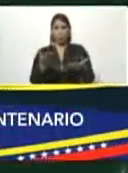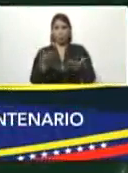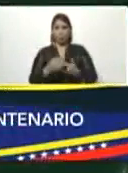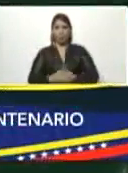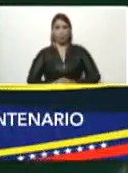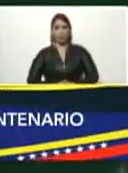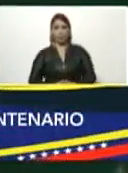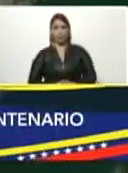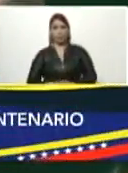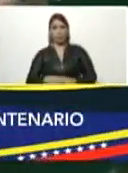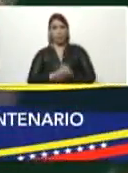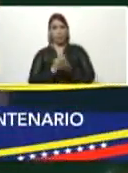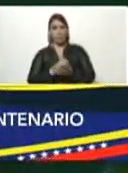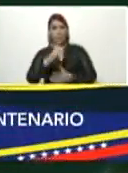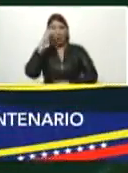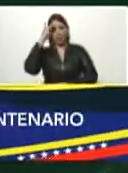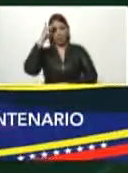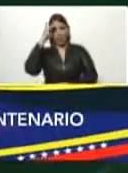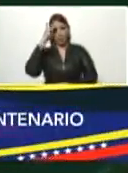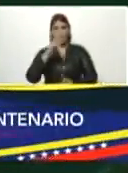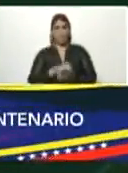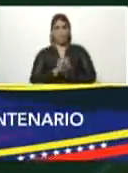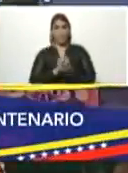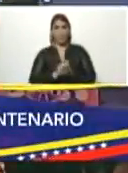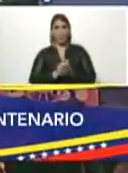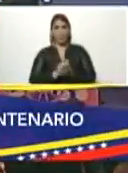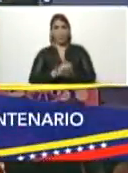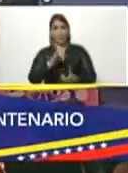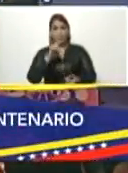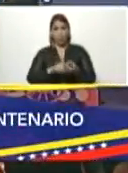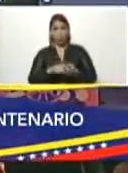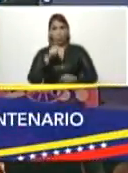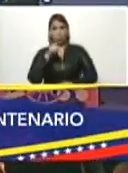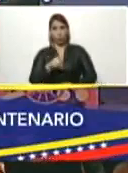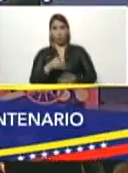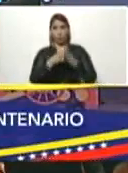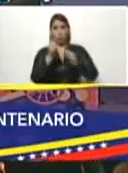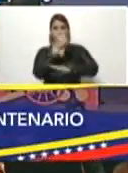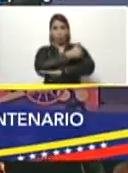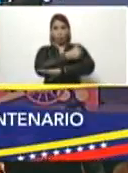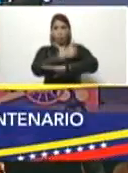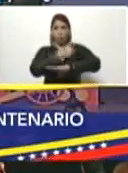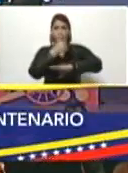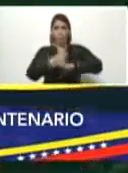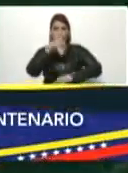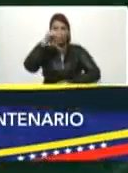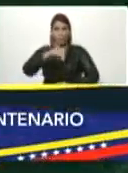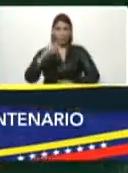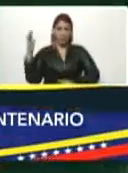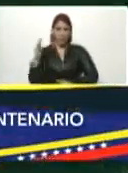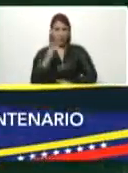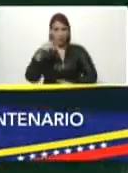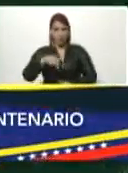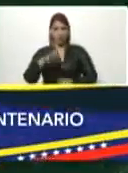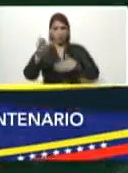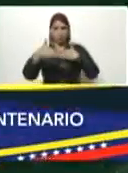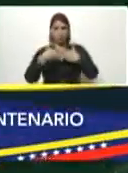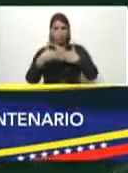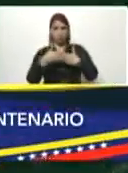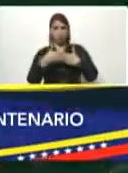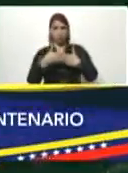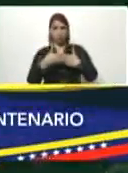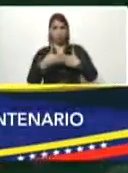a la compañera Delcy, a la compañera Cilia y a todas las autoridades que están aquí presentes en esta clausura de